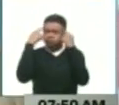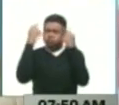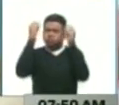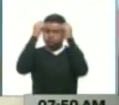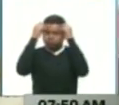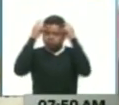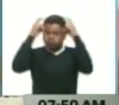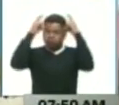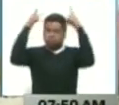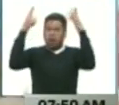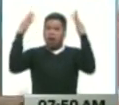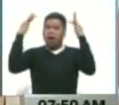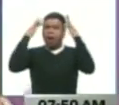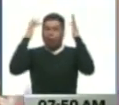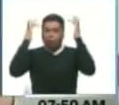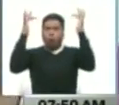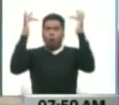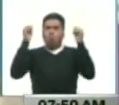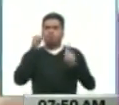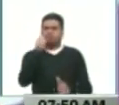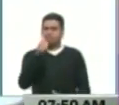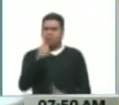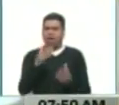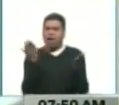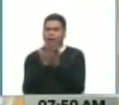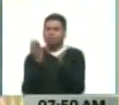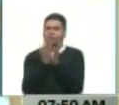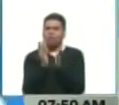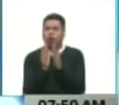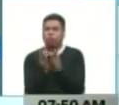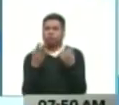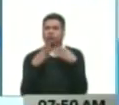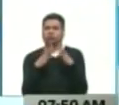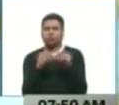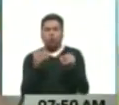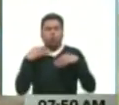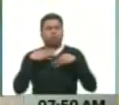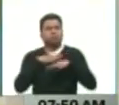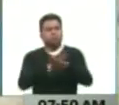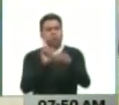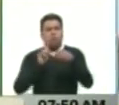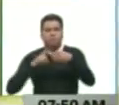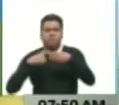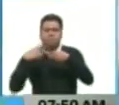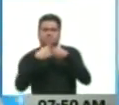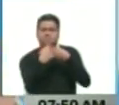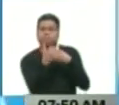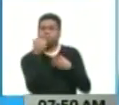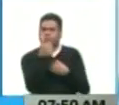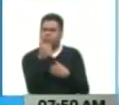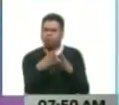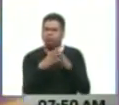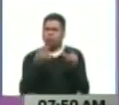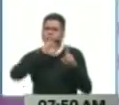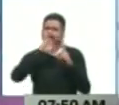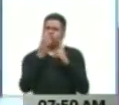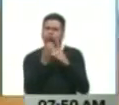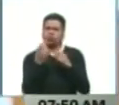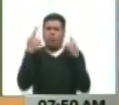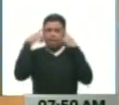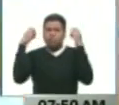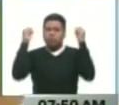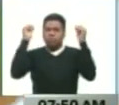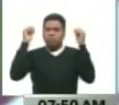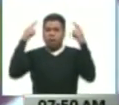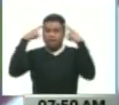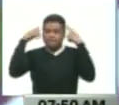engañar y que gracias a la Revolución Bolivariana ha estudiado, se ha incluido en temas culturales importantes para el crecimiento personal, profesional. Y hablando